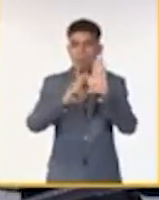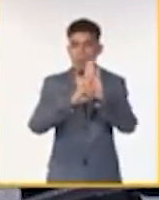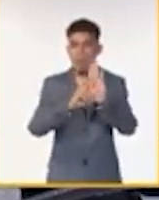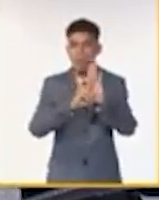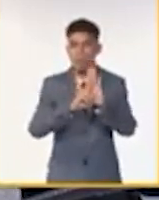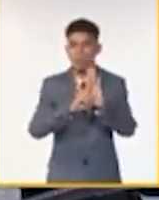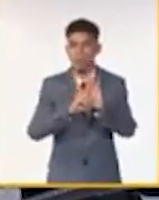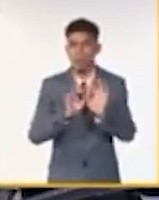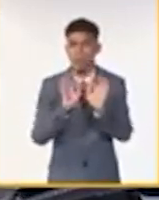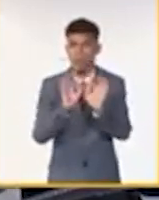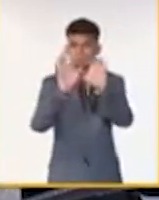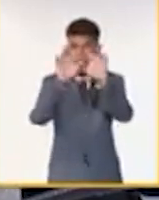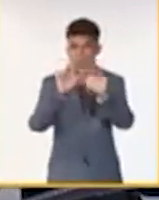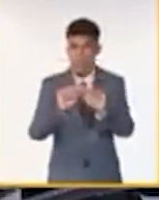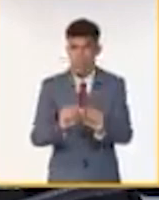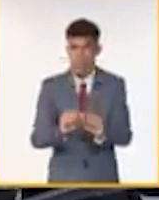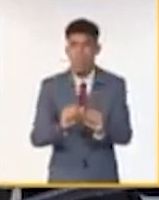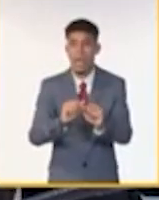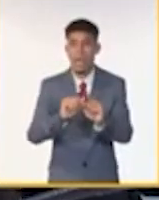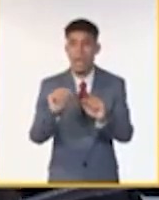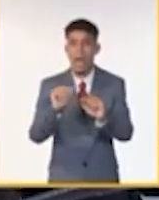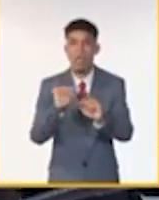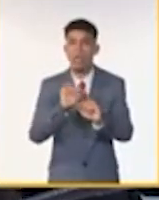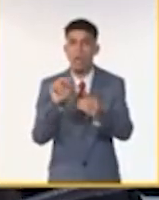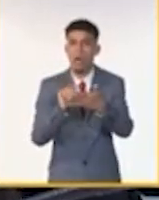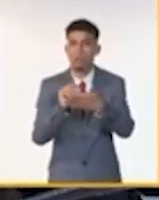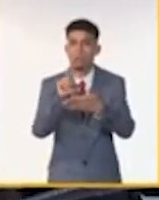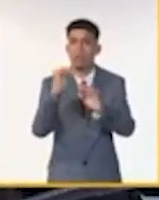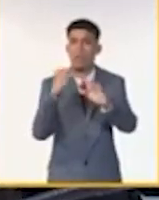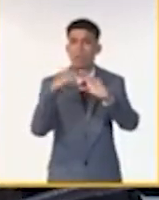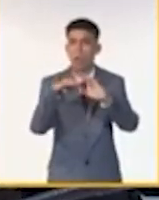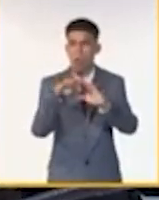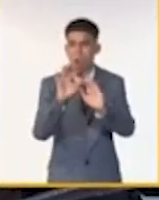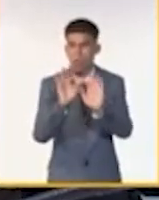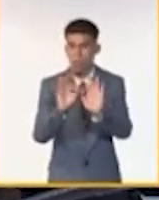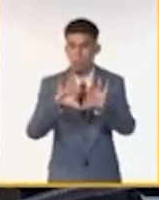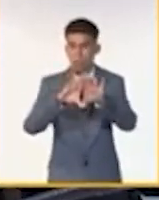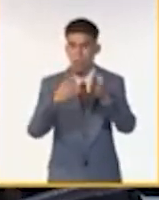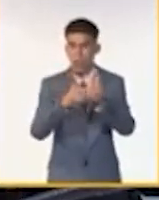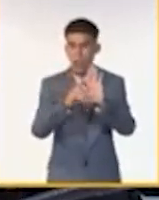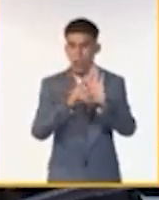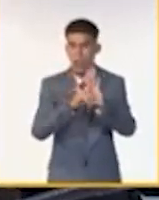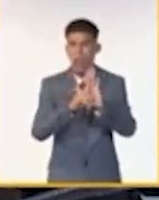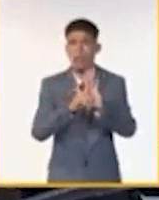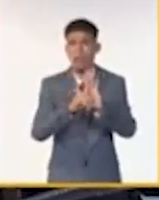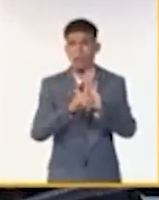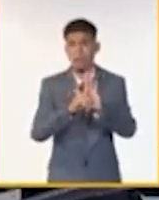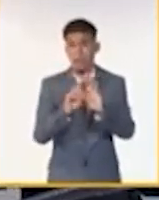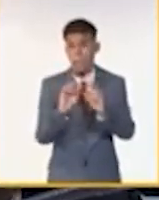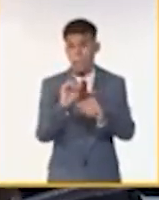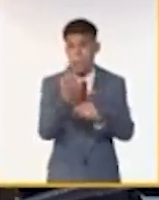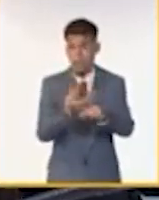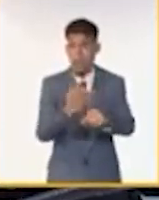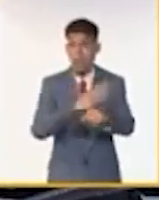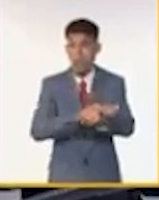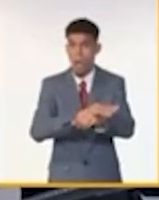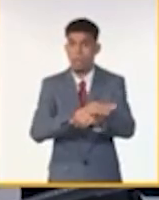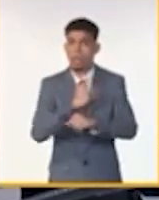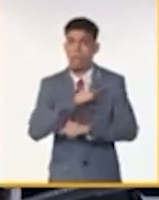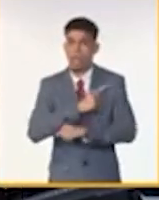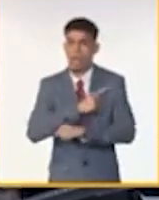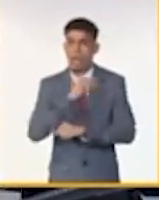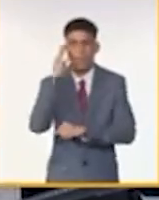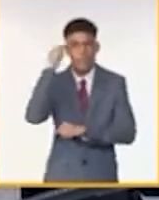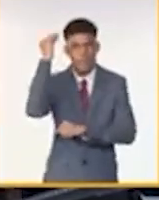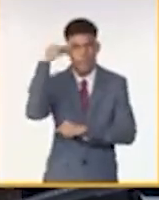secretaría les hizo llegar para su conocimiento y poder debatir sus opiniones sus criterios